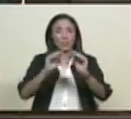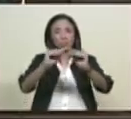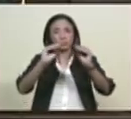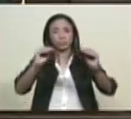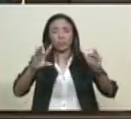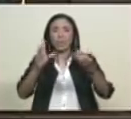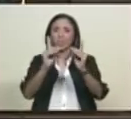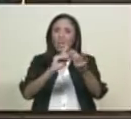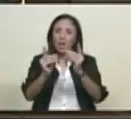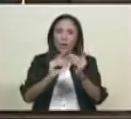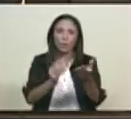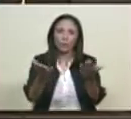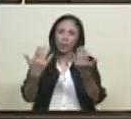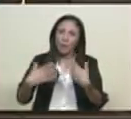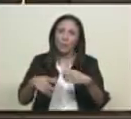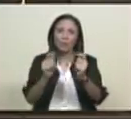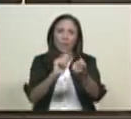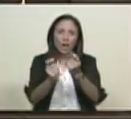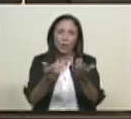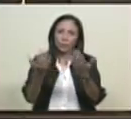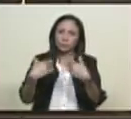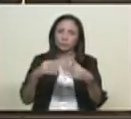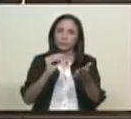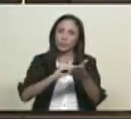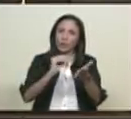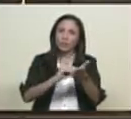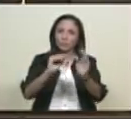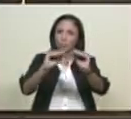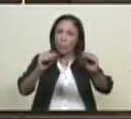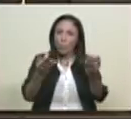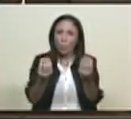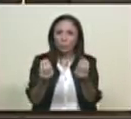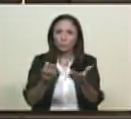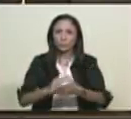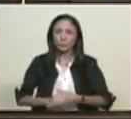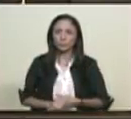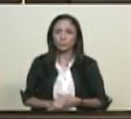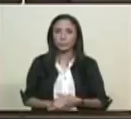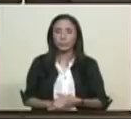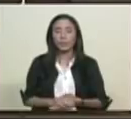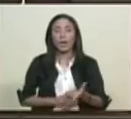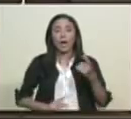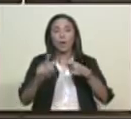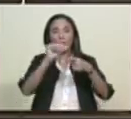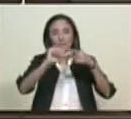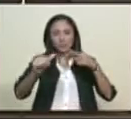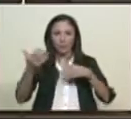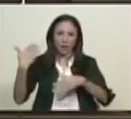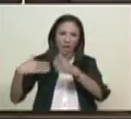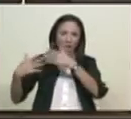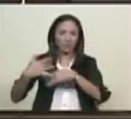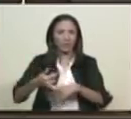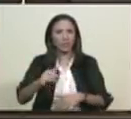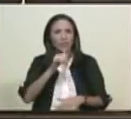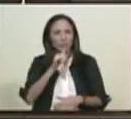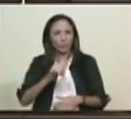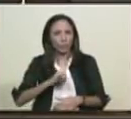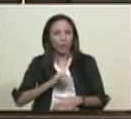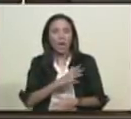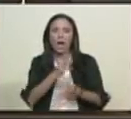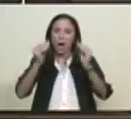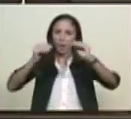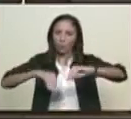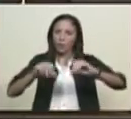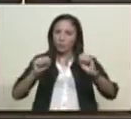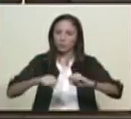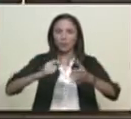paz. Y cuando hace una semana se me informó oficialmente que había acuerdo, que